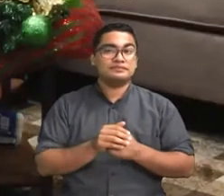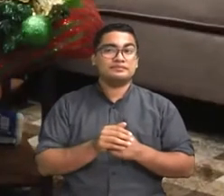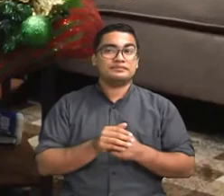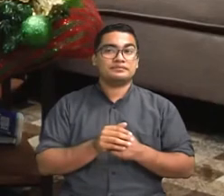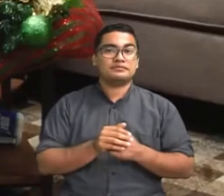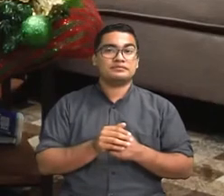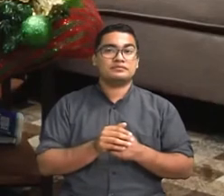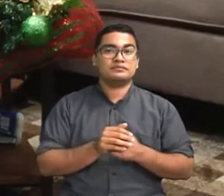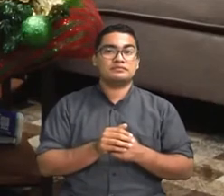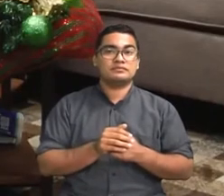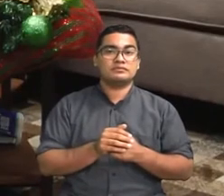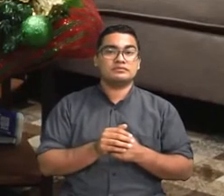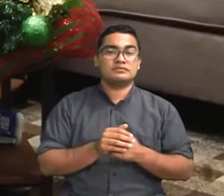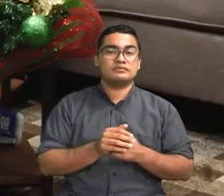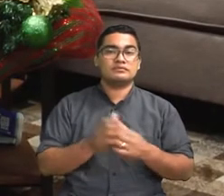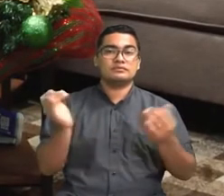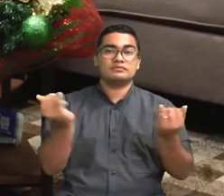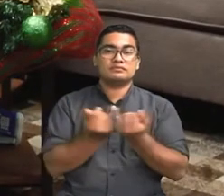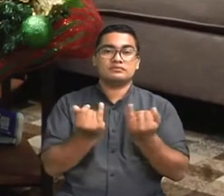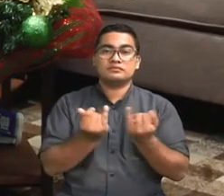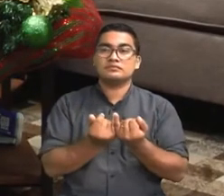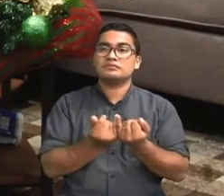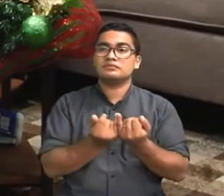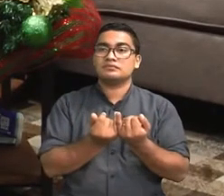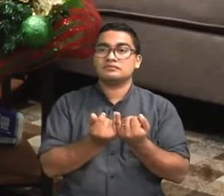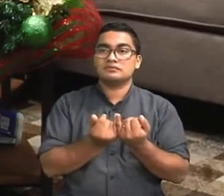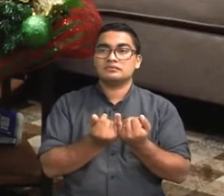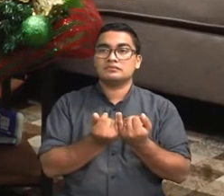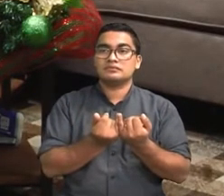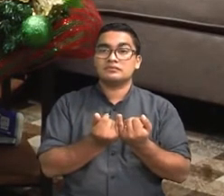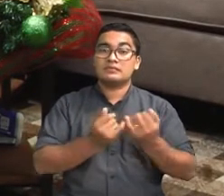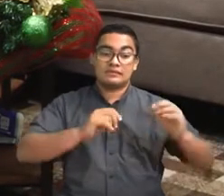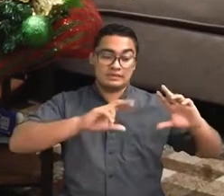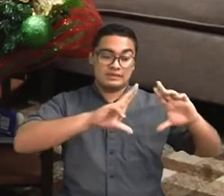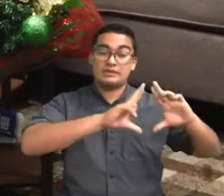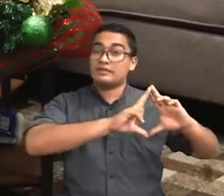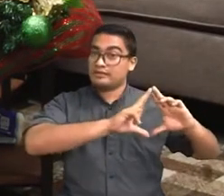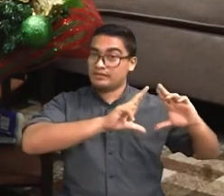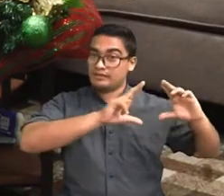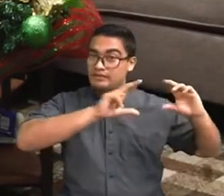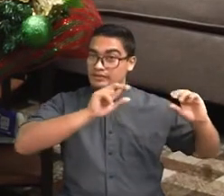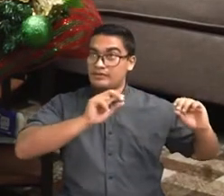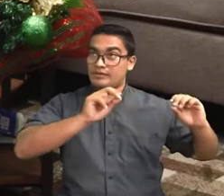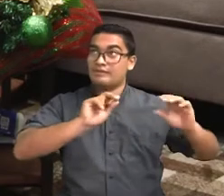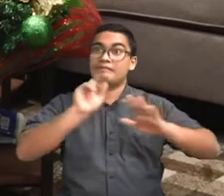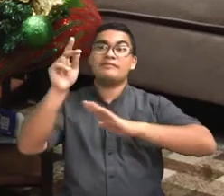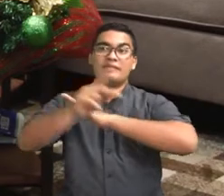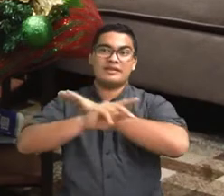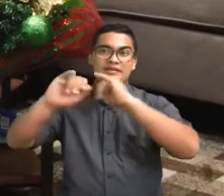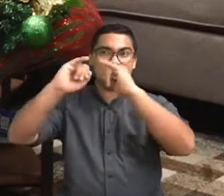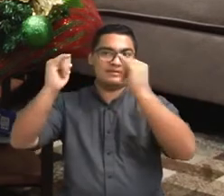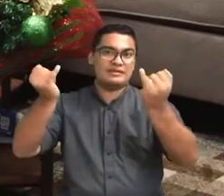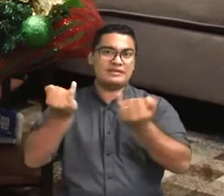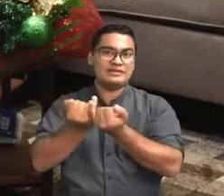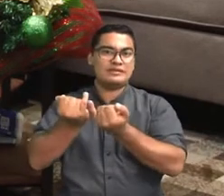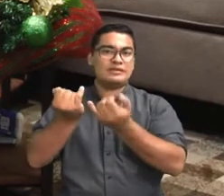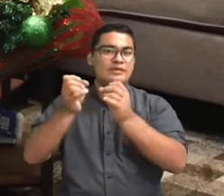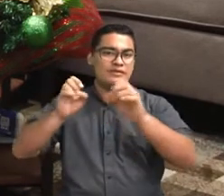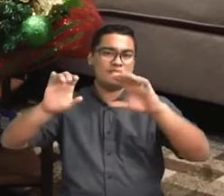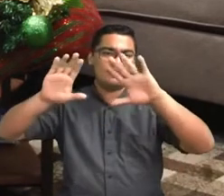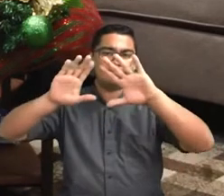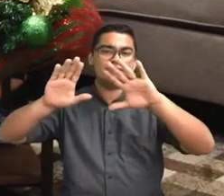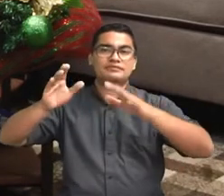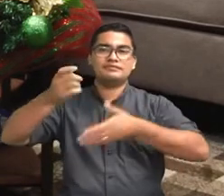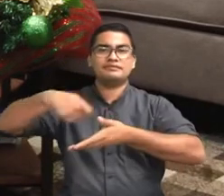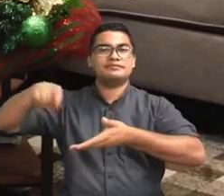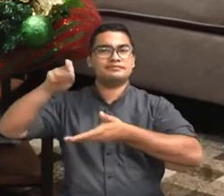1989. Okay. Y fue ratificado por nuestro país, que fue uno de los primeros países pues